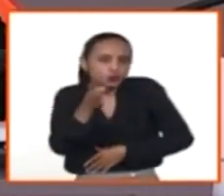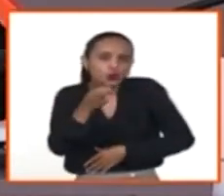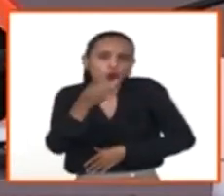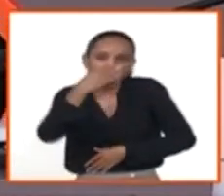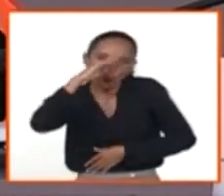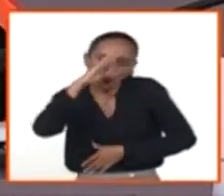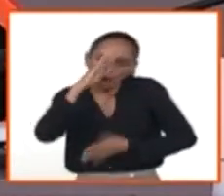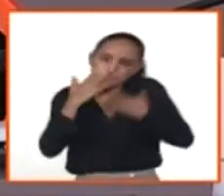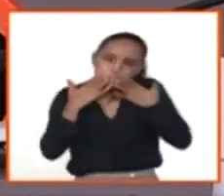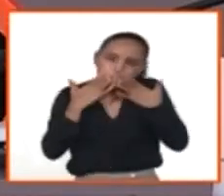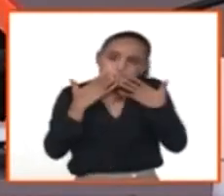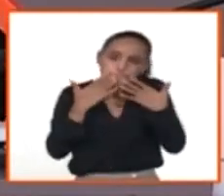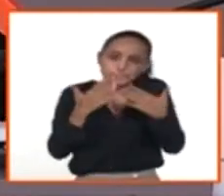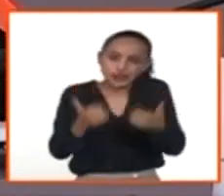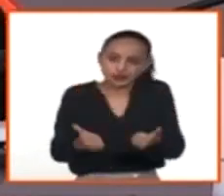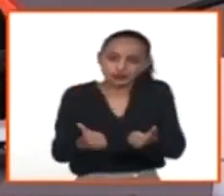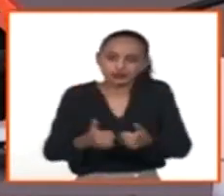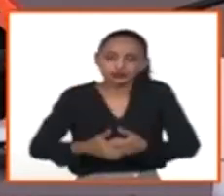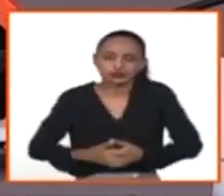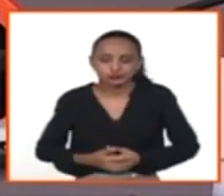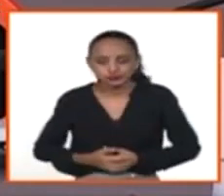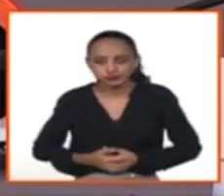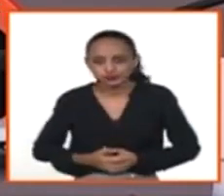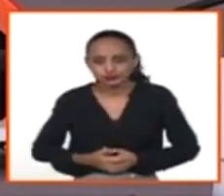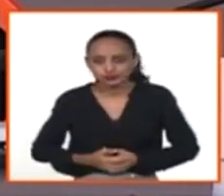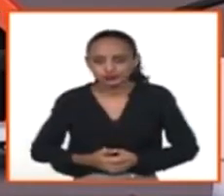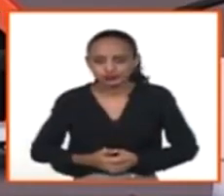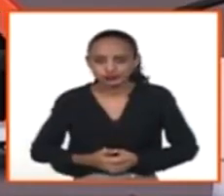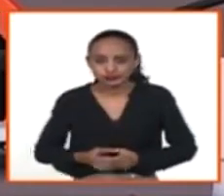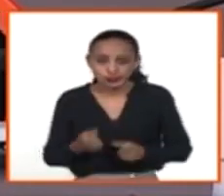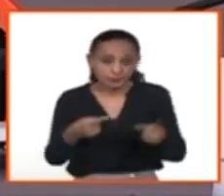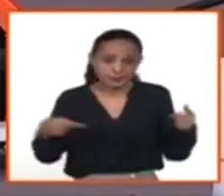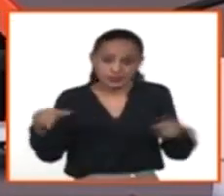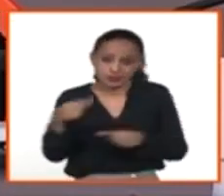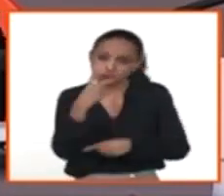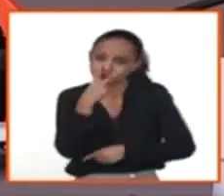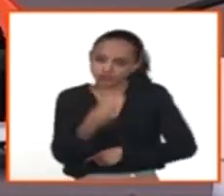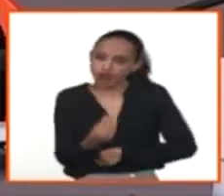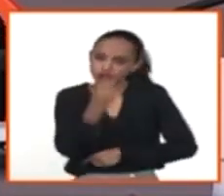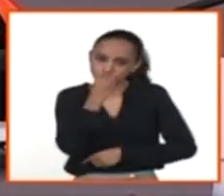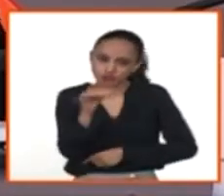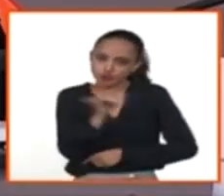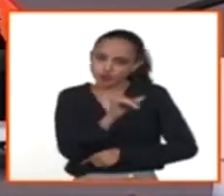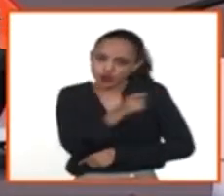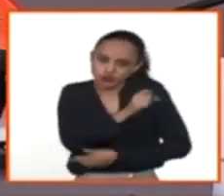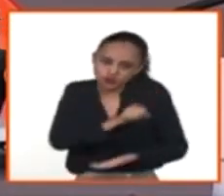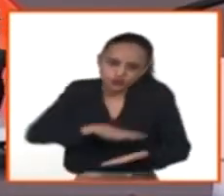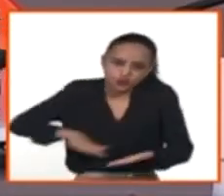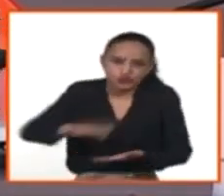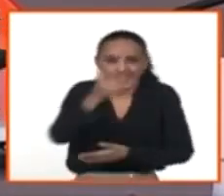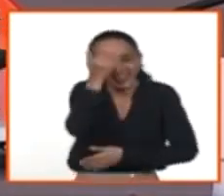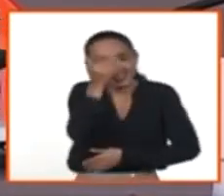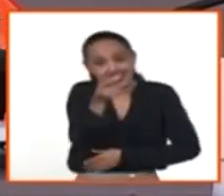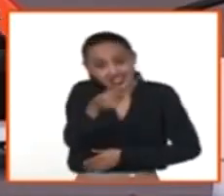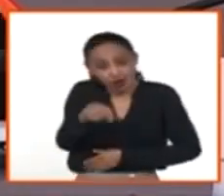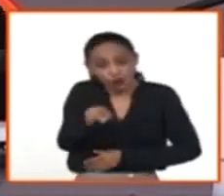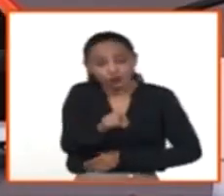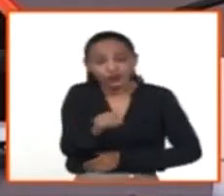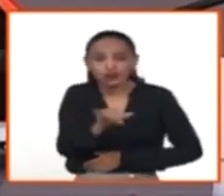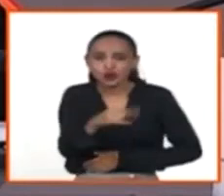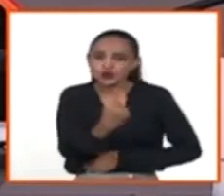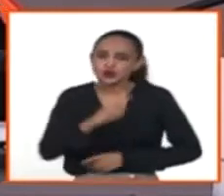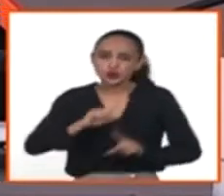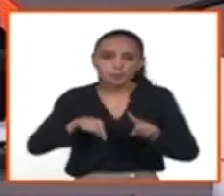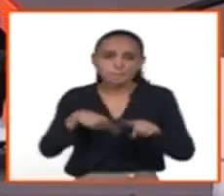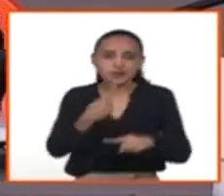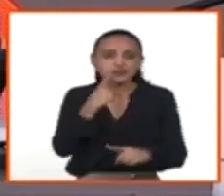pasa precisamente, entre otras cosas, también por garantizar la alimentación de nuestra sociedad. Gracias a ustedes y nosotros nos vemos